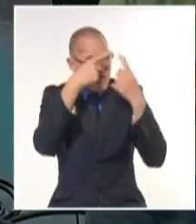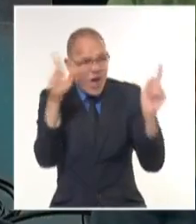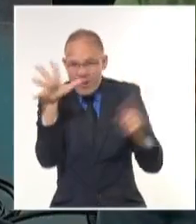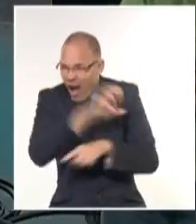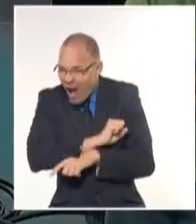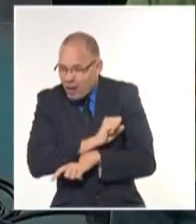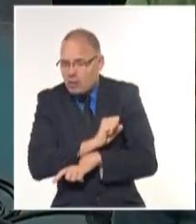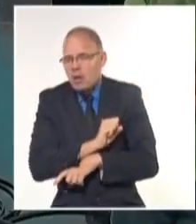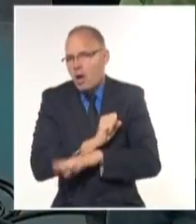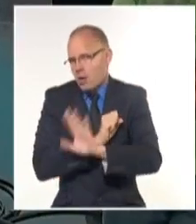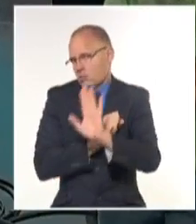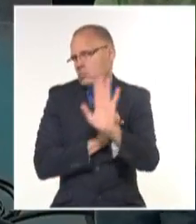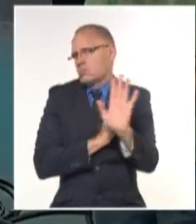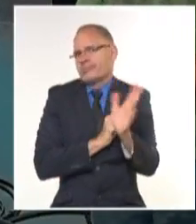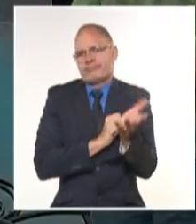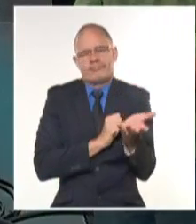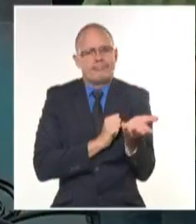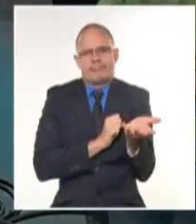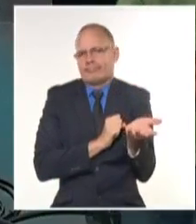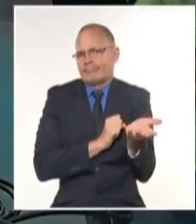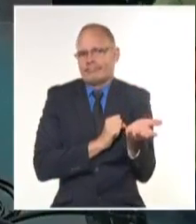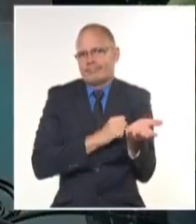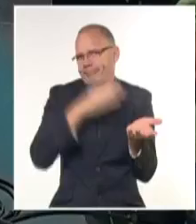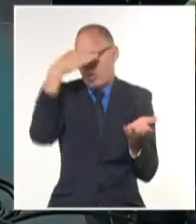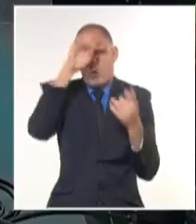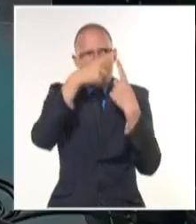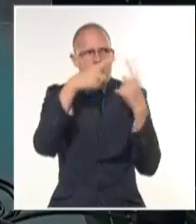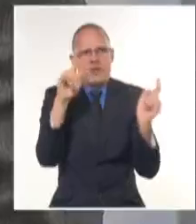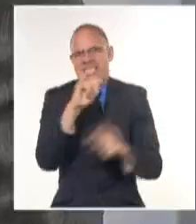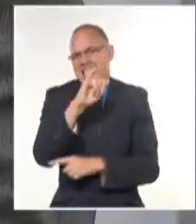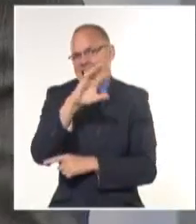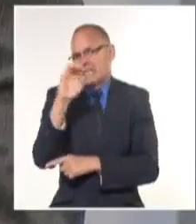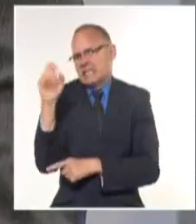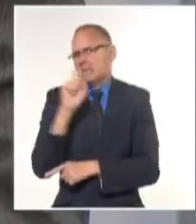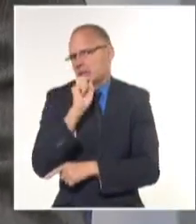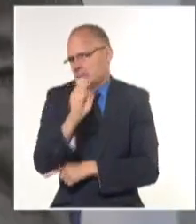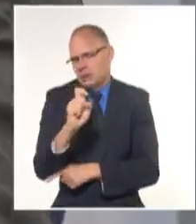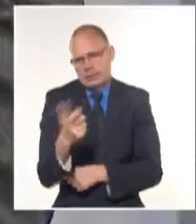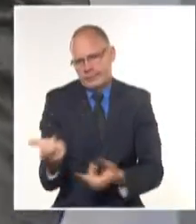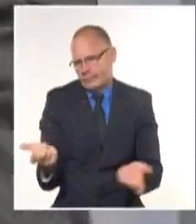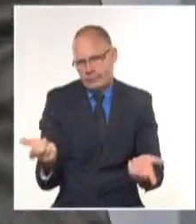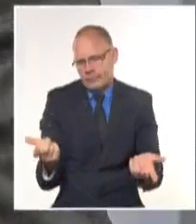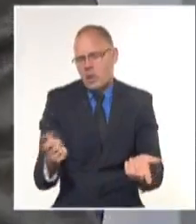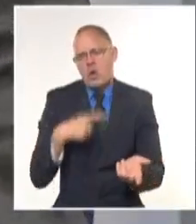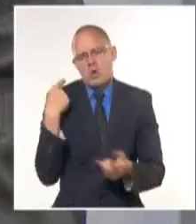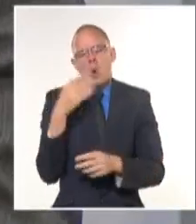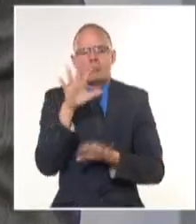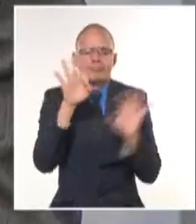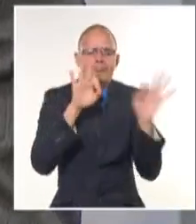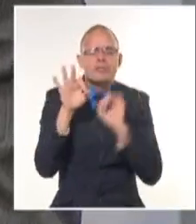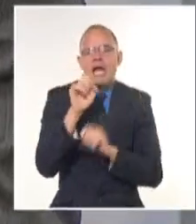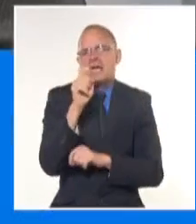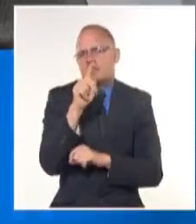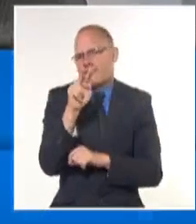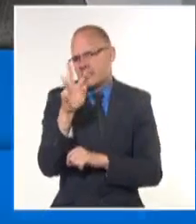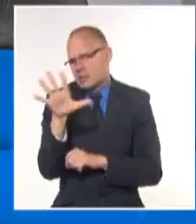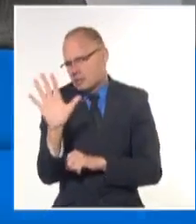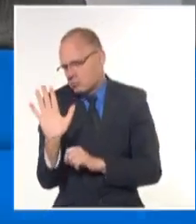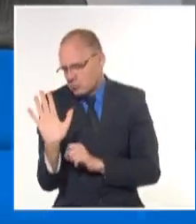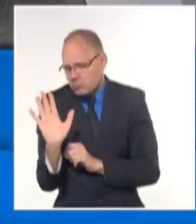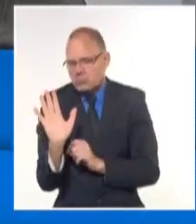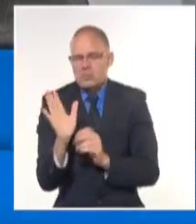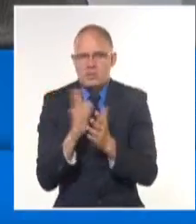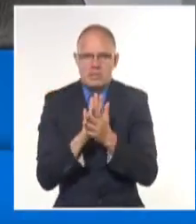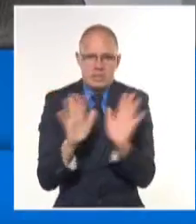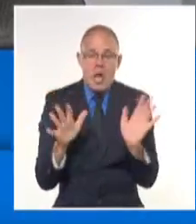Eso Cuba tiene más de 600. Tiene más de Fueron 600 a 125. OFICODAS. Sí, eso aproximadamente en 80 municipios. Ahí se